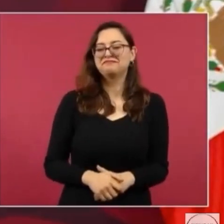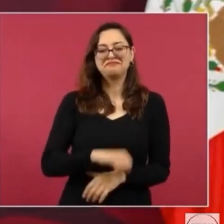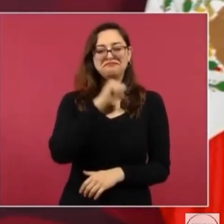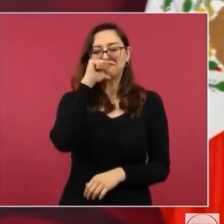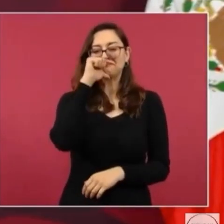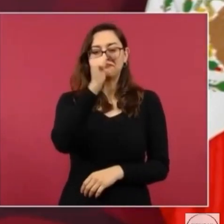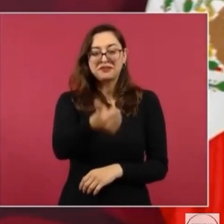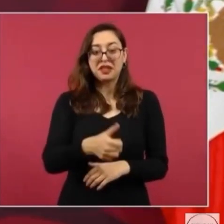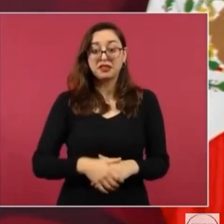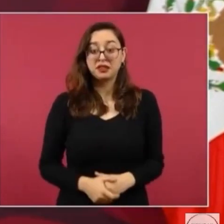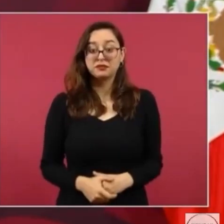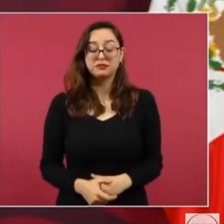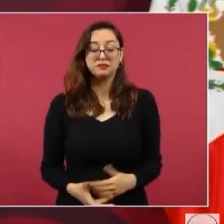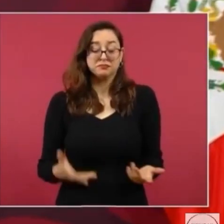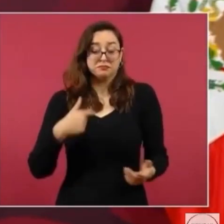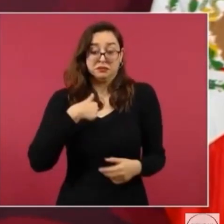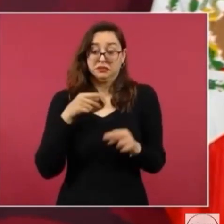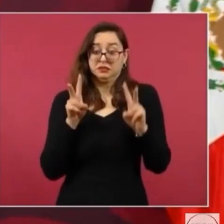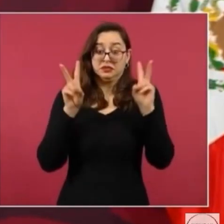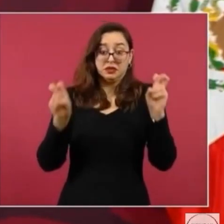de estrategia política.